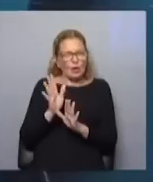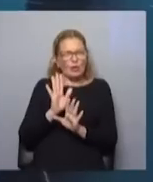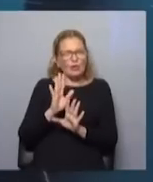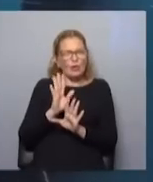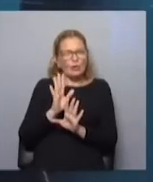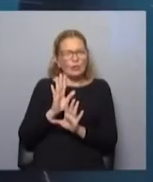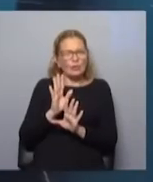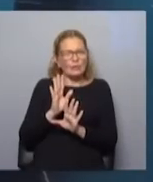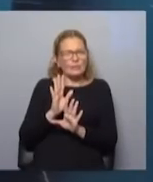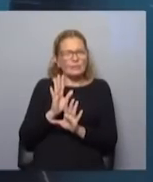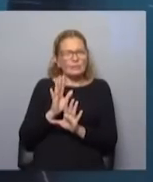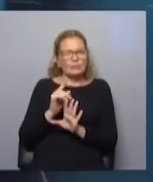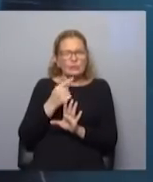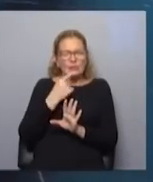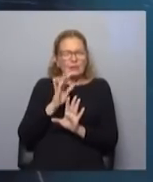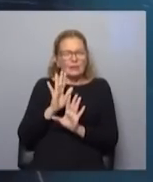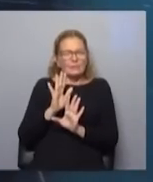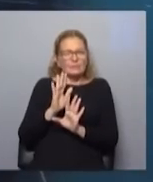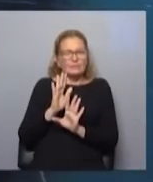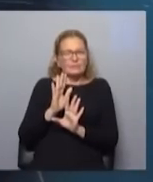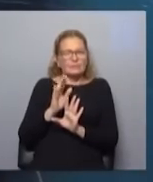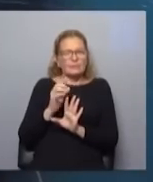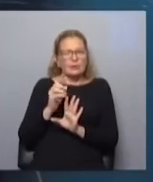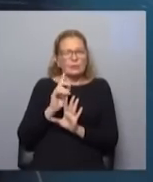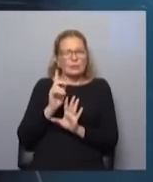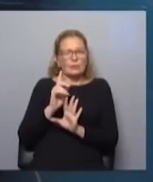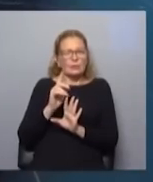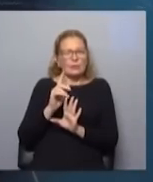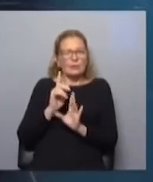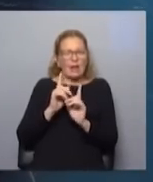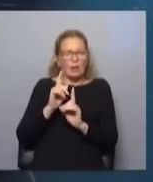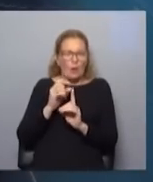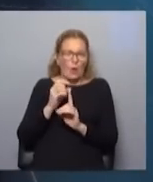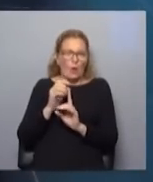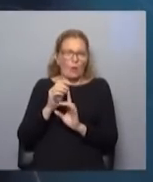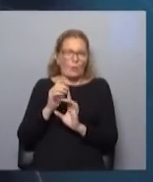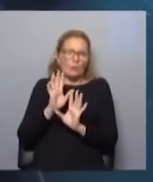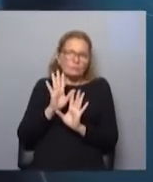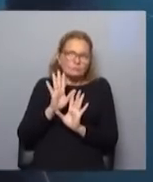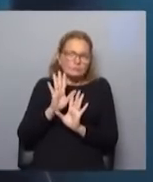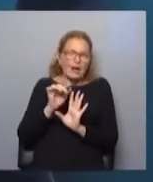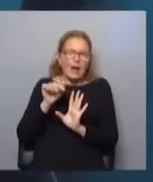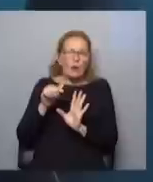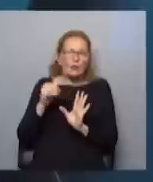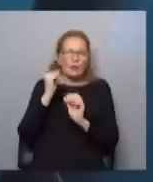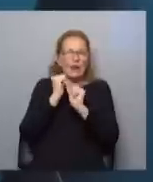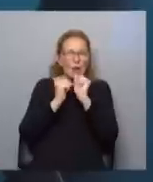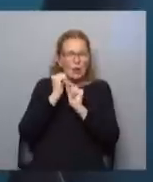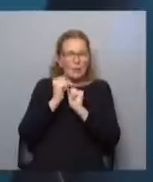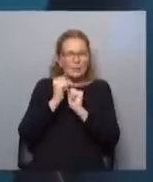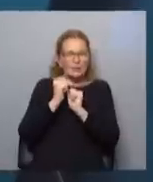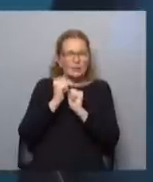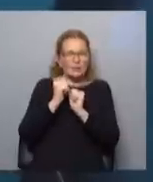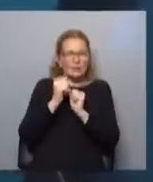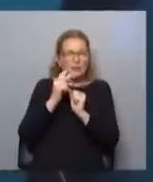reconocimiento ahí está y no es no es inocente en este momento donde la economía está